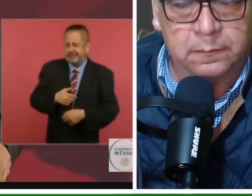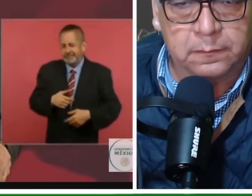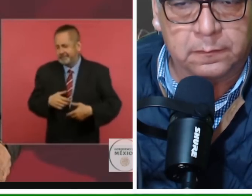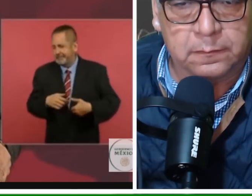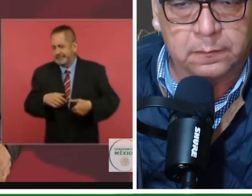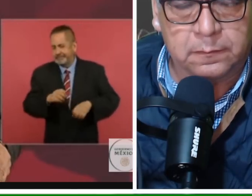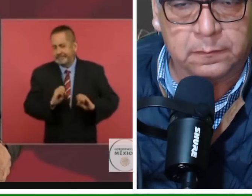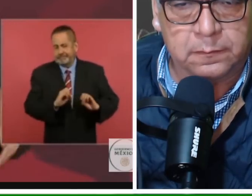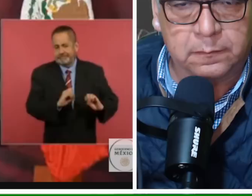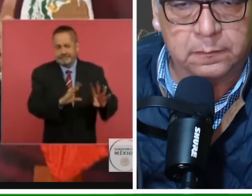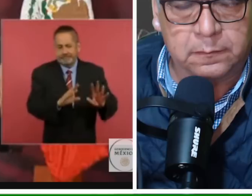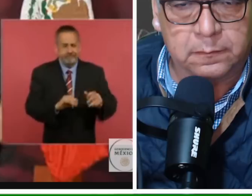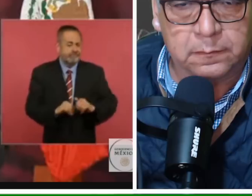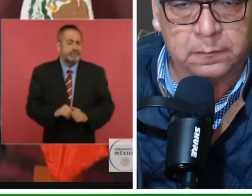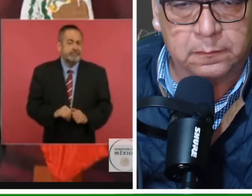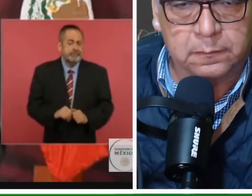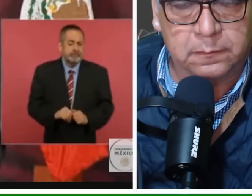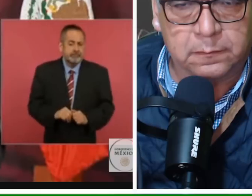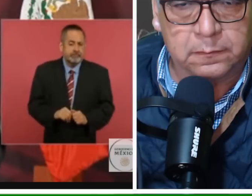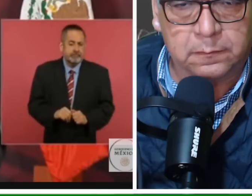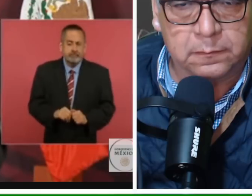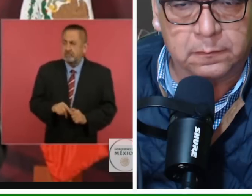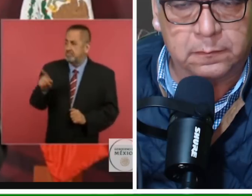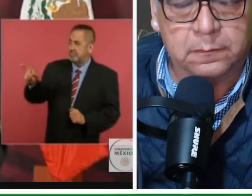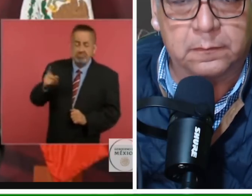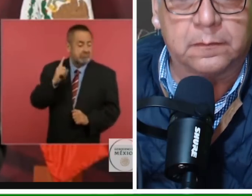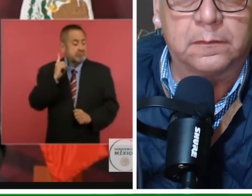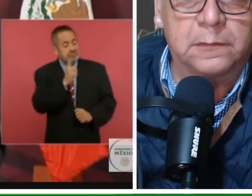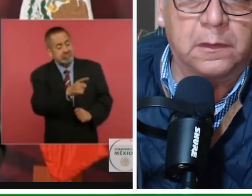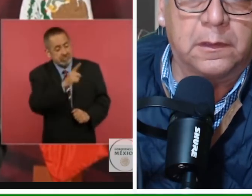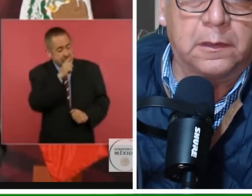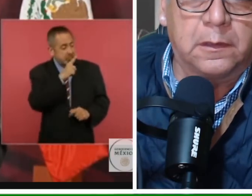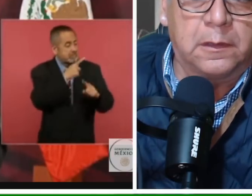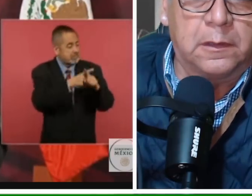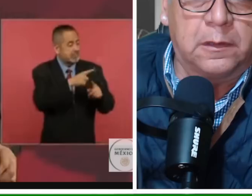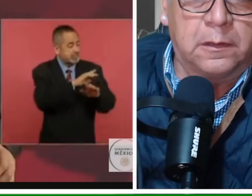de que ya estamos censurando. Y no, nada.